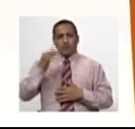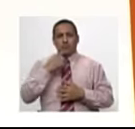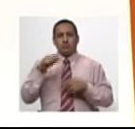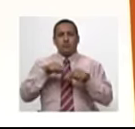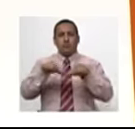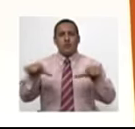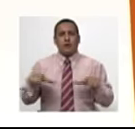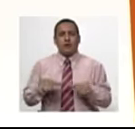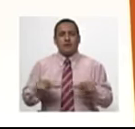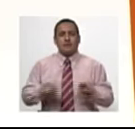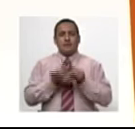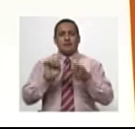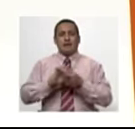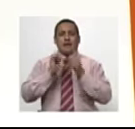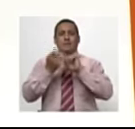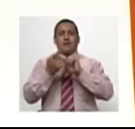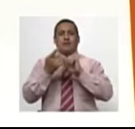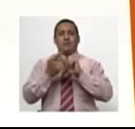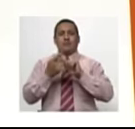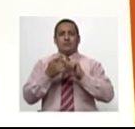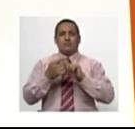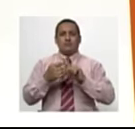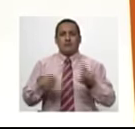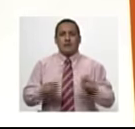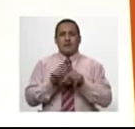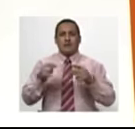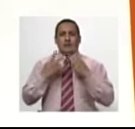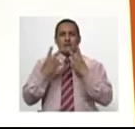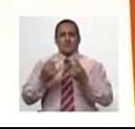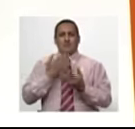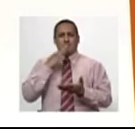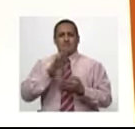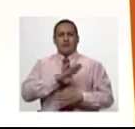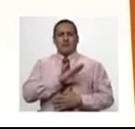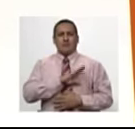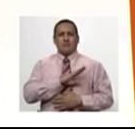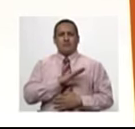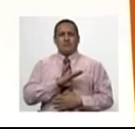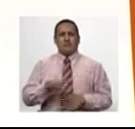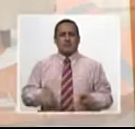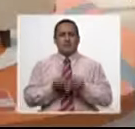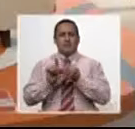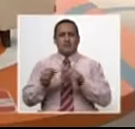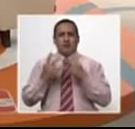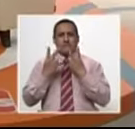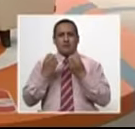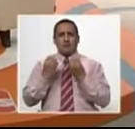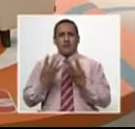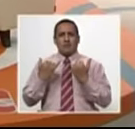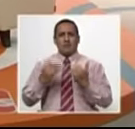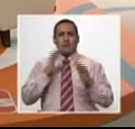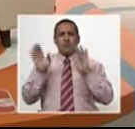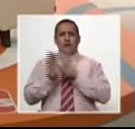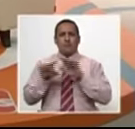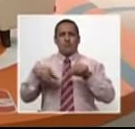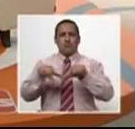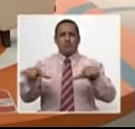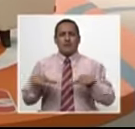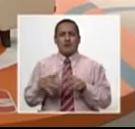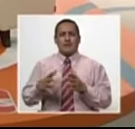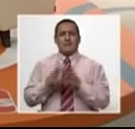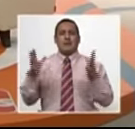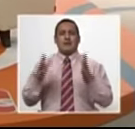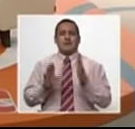que se ha convertido en un efecto perverso, diría yo, ¿no? Claro, porque bueno fuera que eso fuera sinónimo pues de